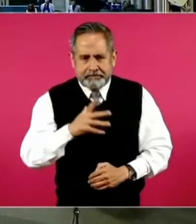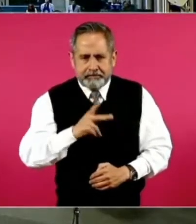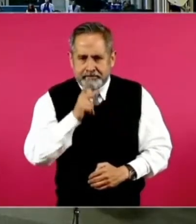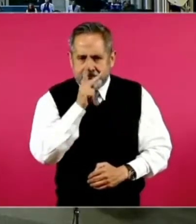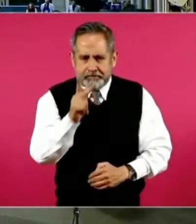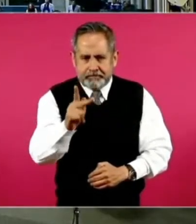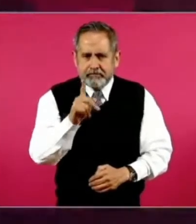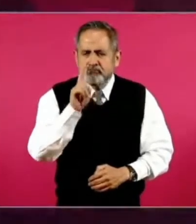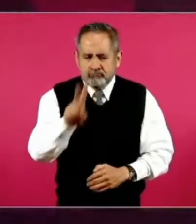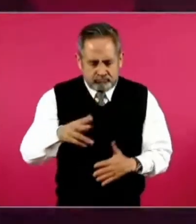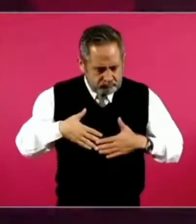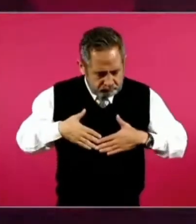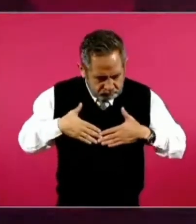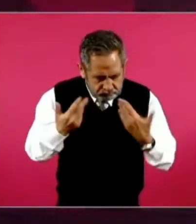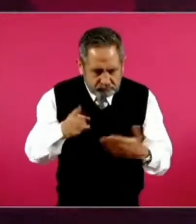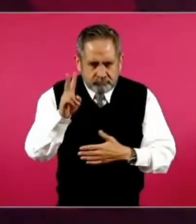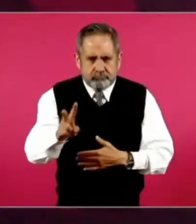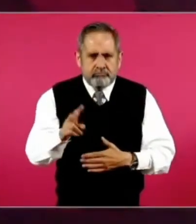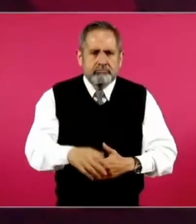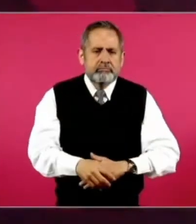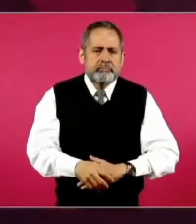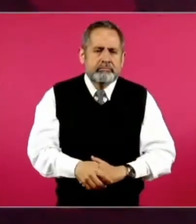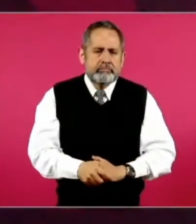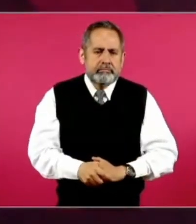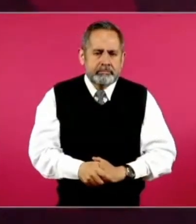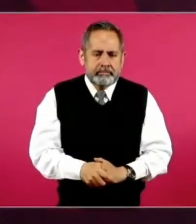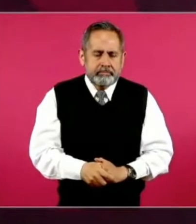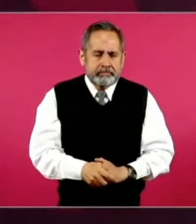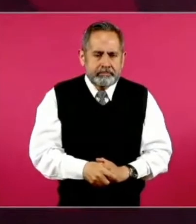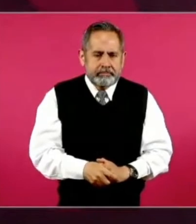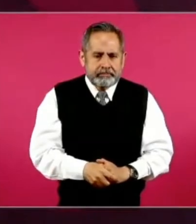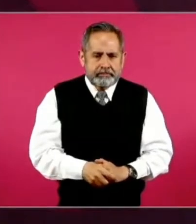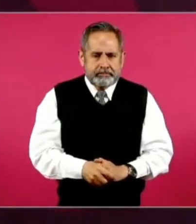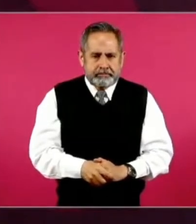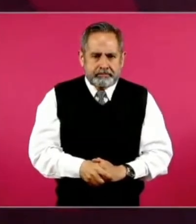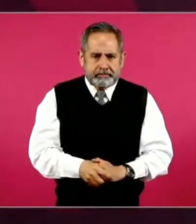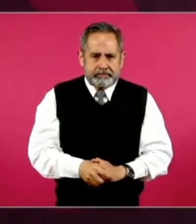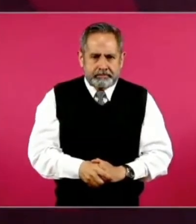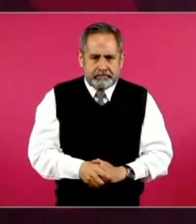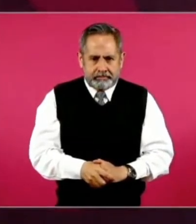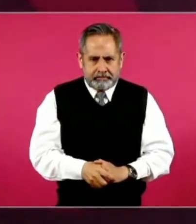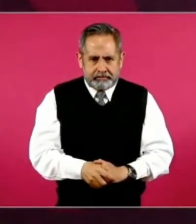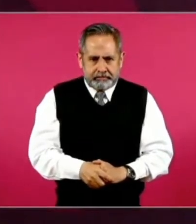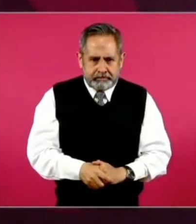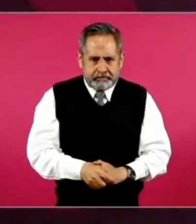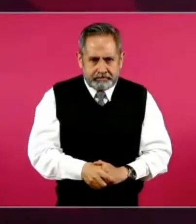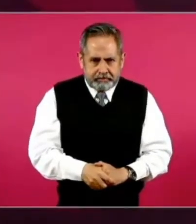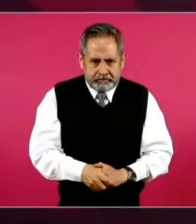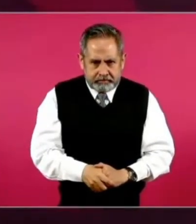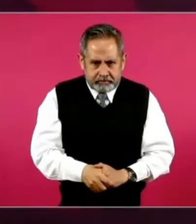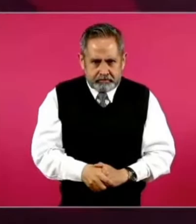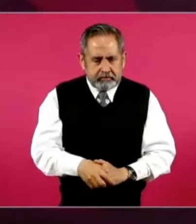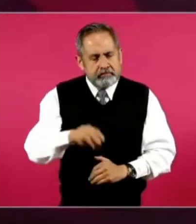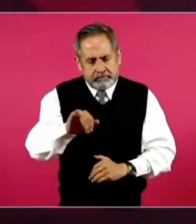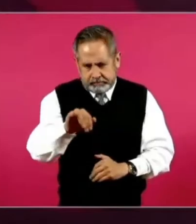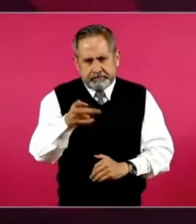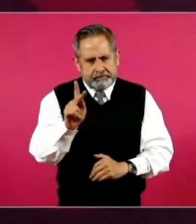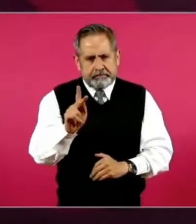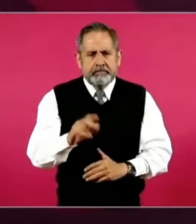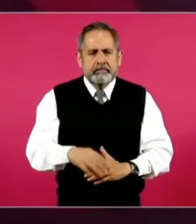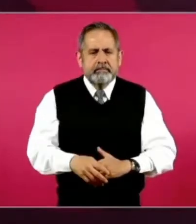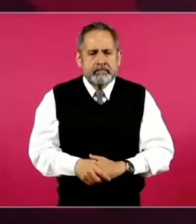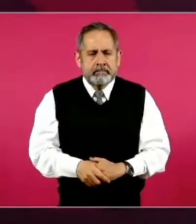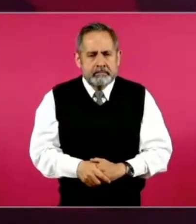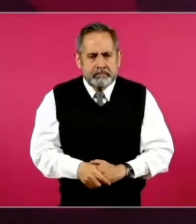son sinceras. La integridad y el trabajo de mucha gente. Sí. Es un trabajo honesto. Sí, pero No tienen